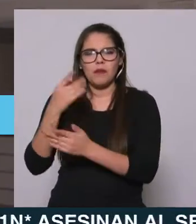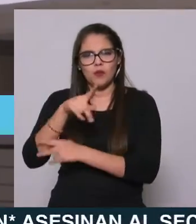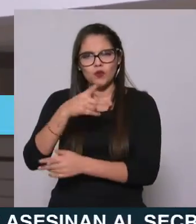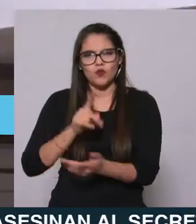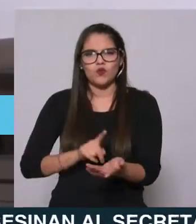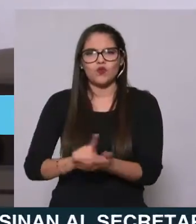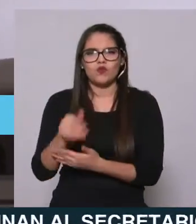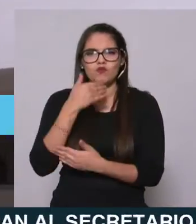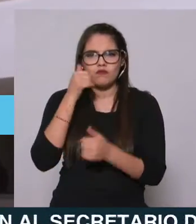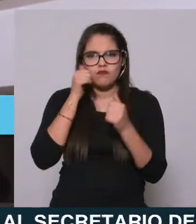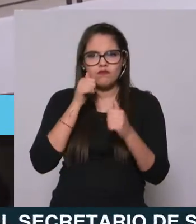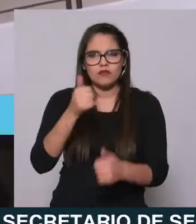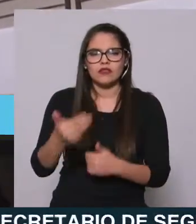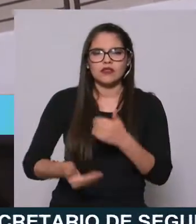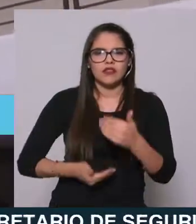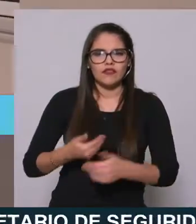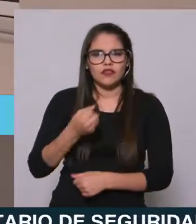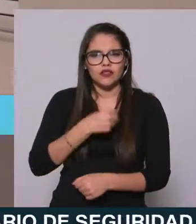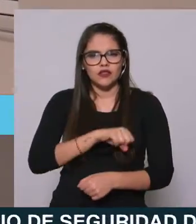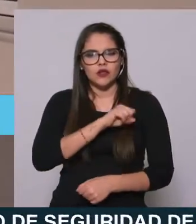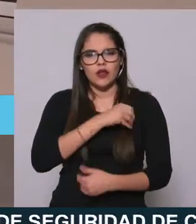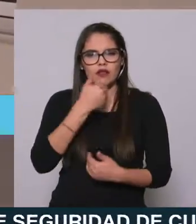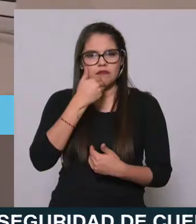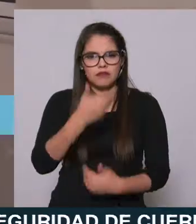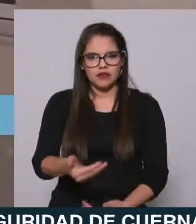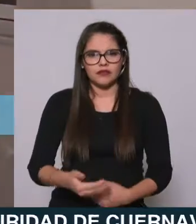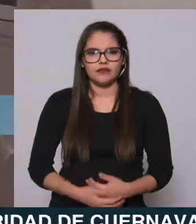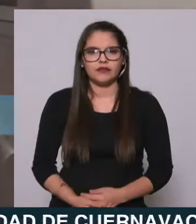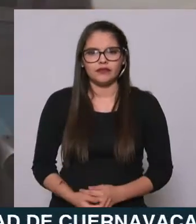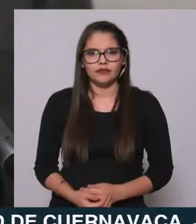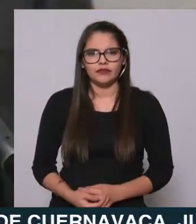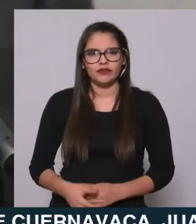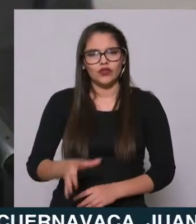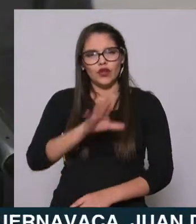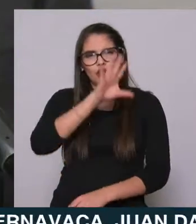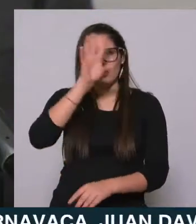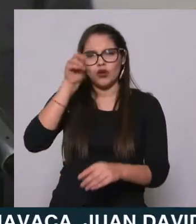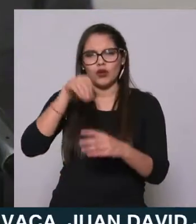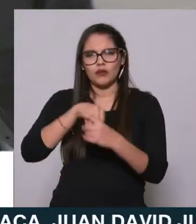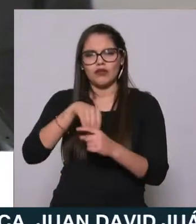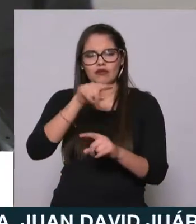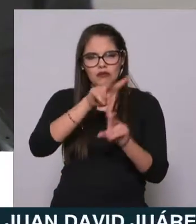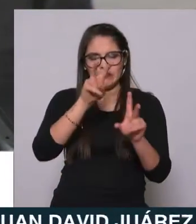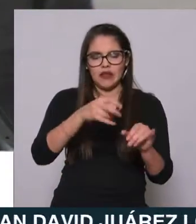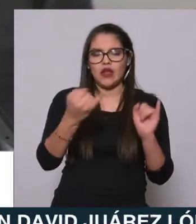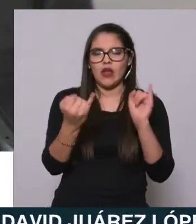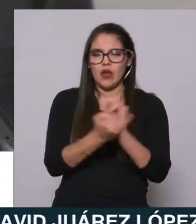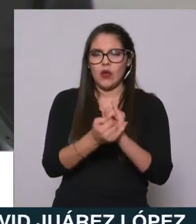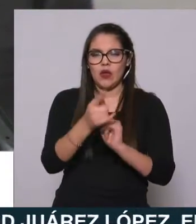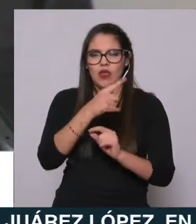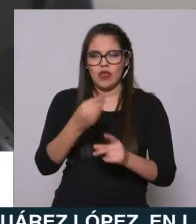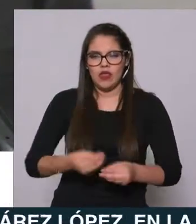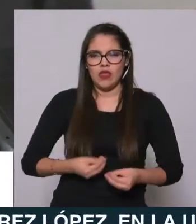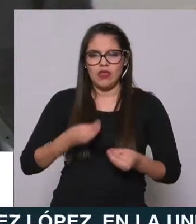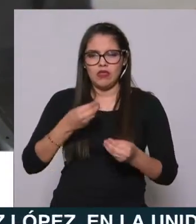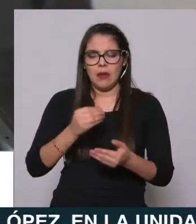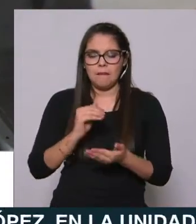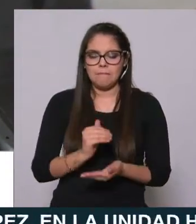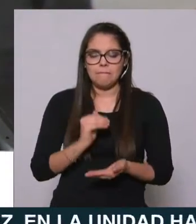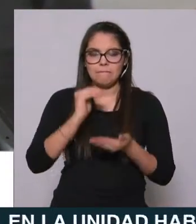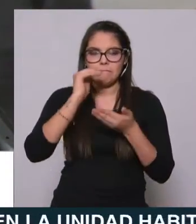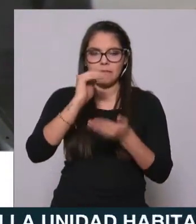a servicios de salud de calidad y vivienda digna. En términos generales, el sector también recibe un incremento